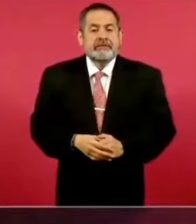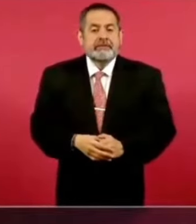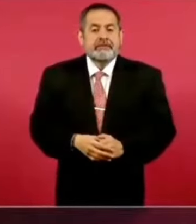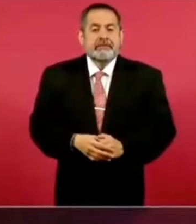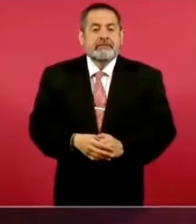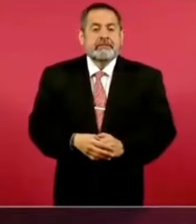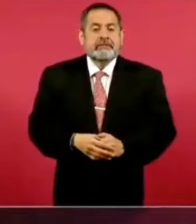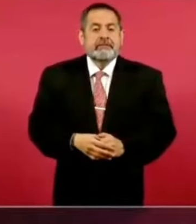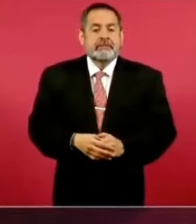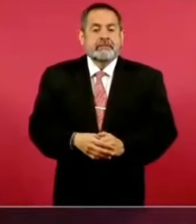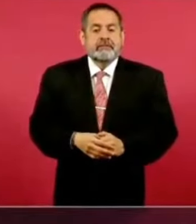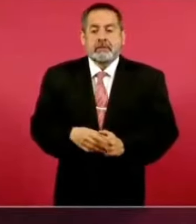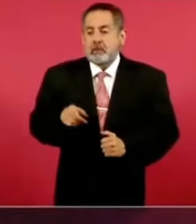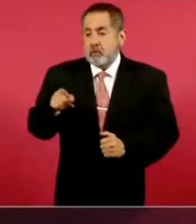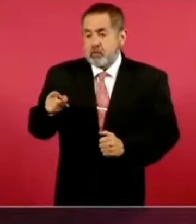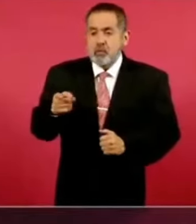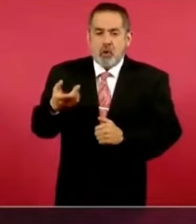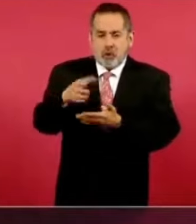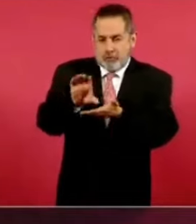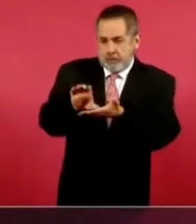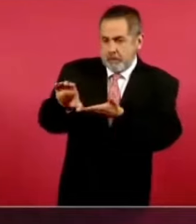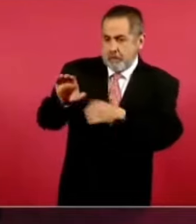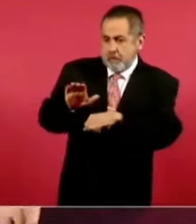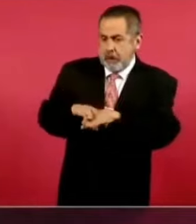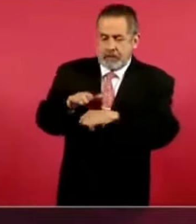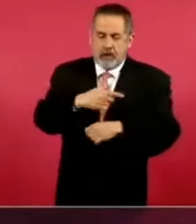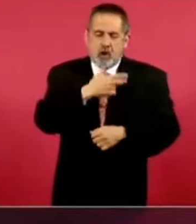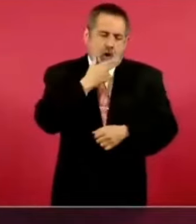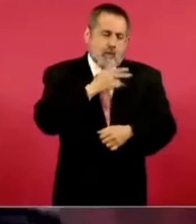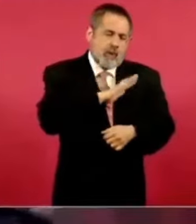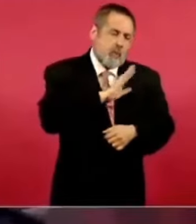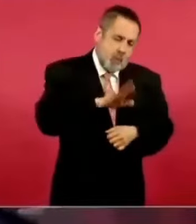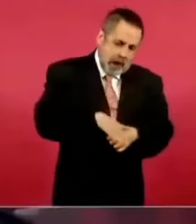como le toca más a uno, se muere el señor,